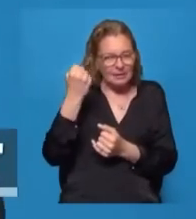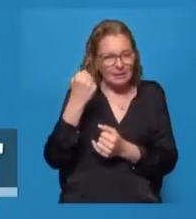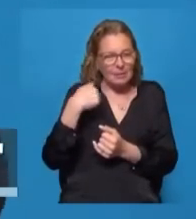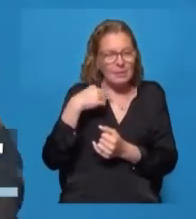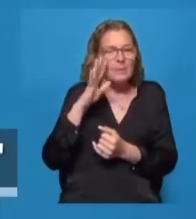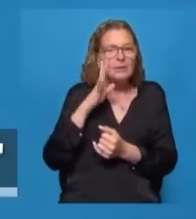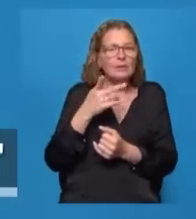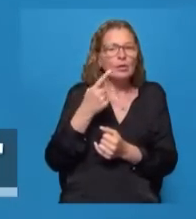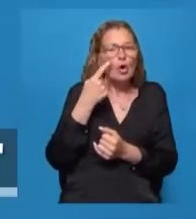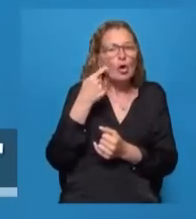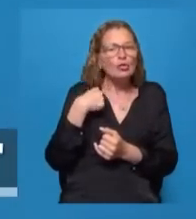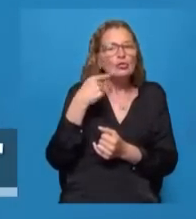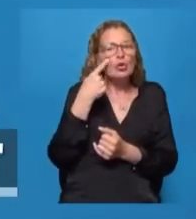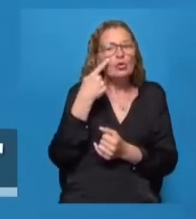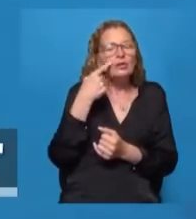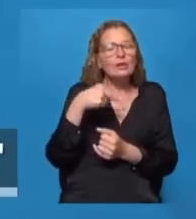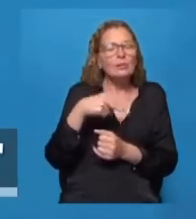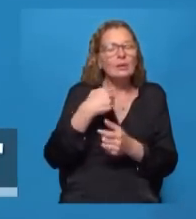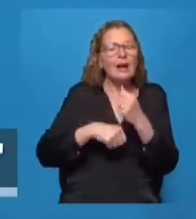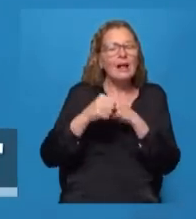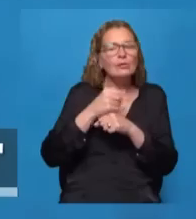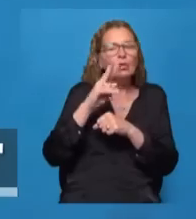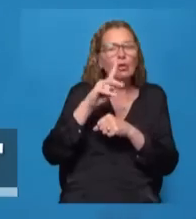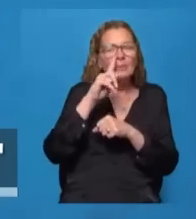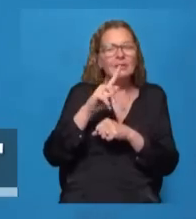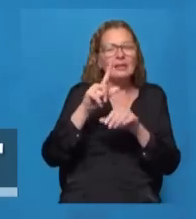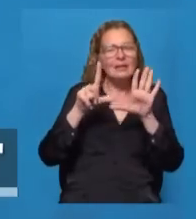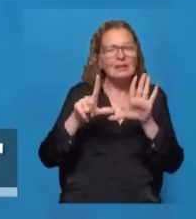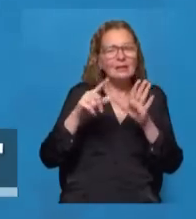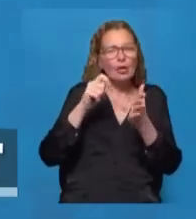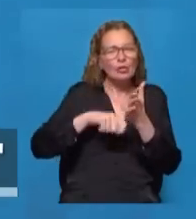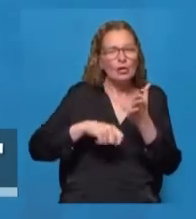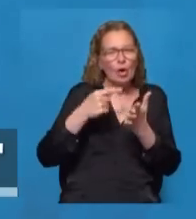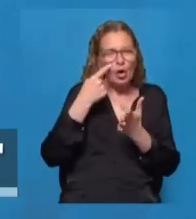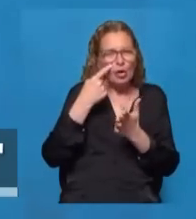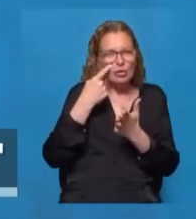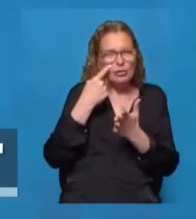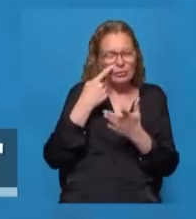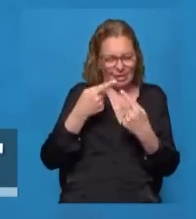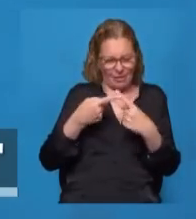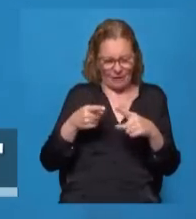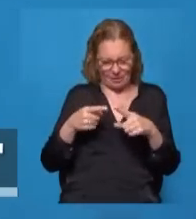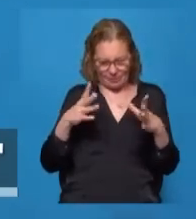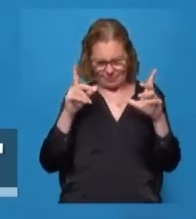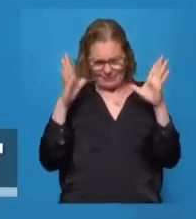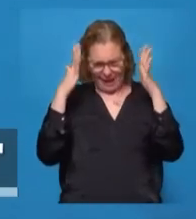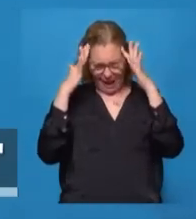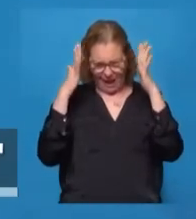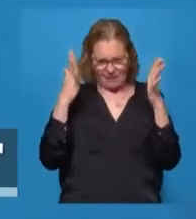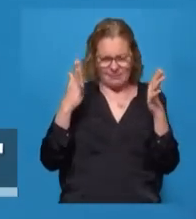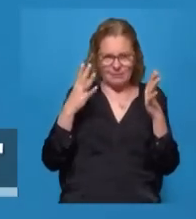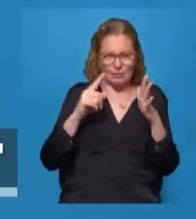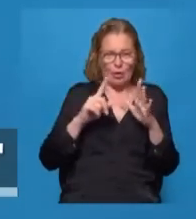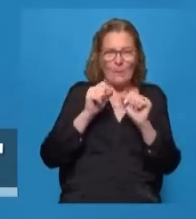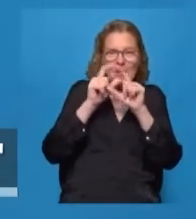pasó esto cuando yo conocí noviembre de 2017 cuando conocí el contrato me escandal por un montón de cosas no me